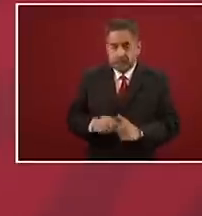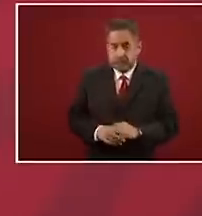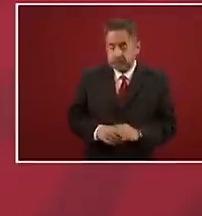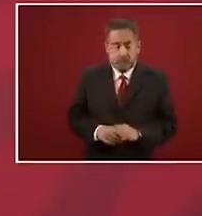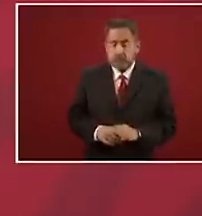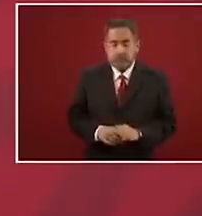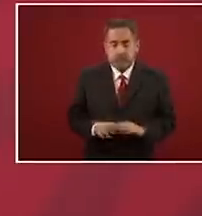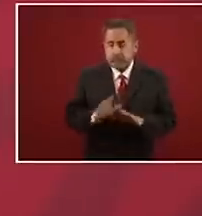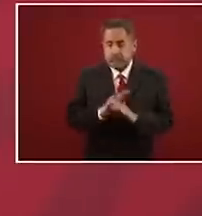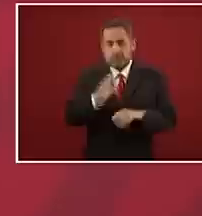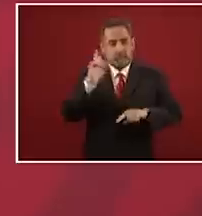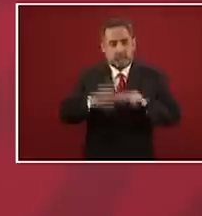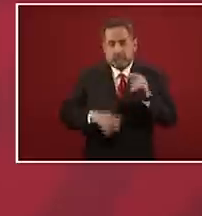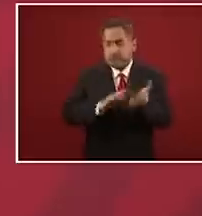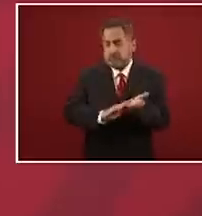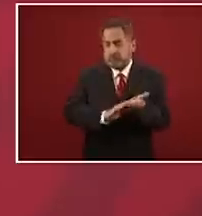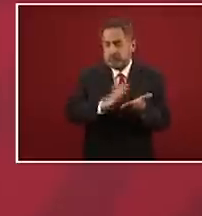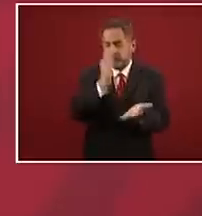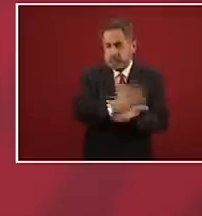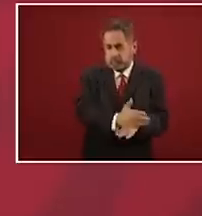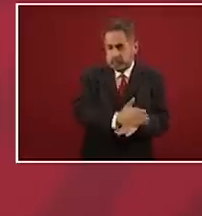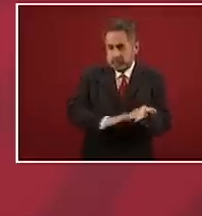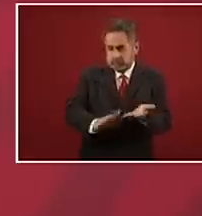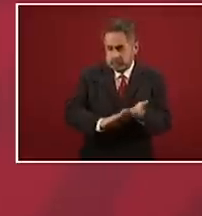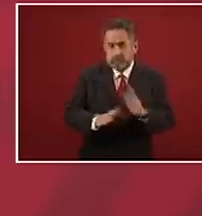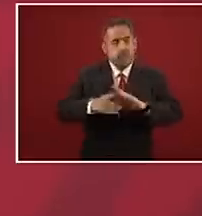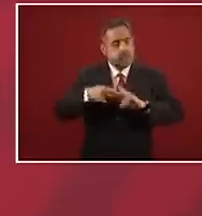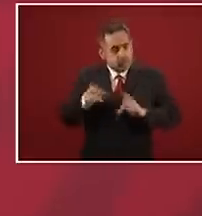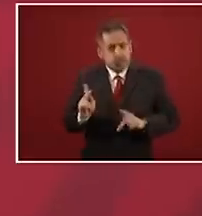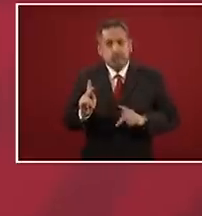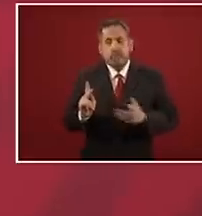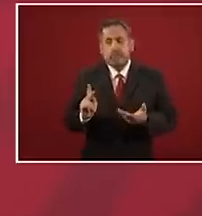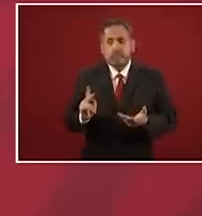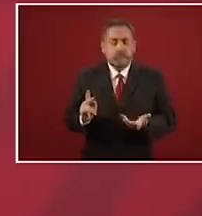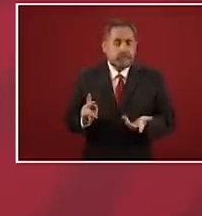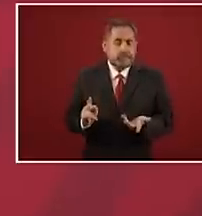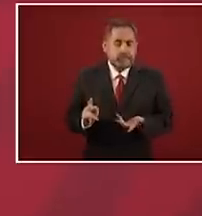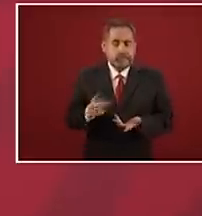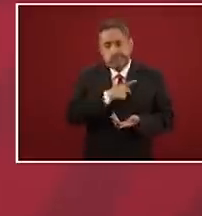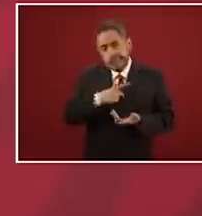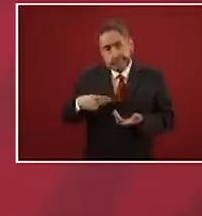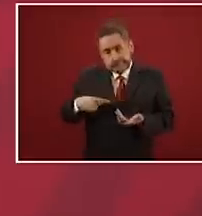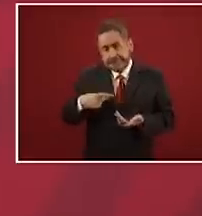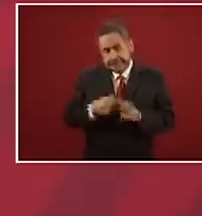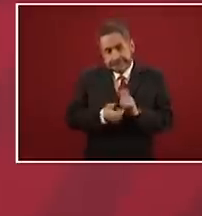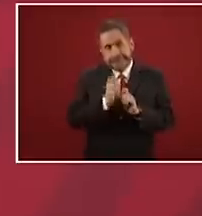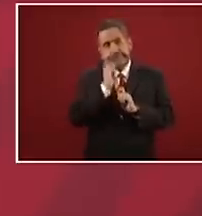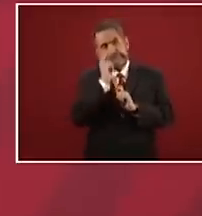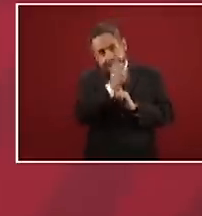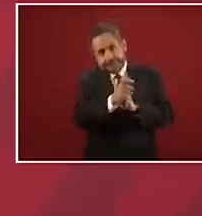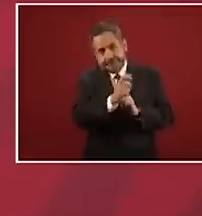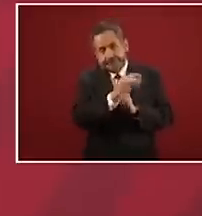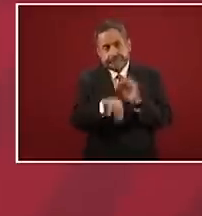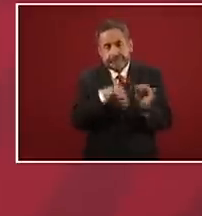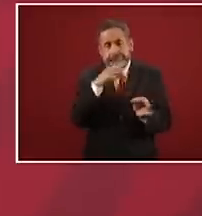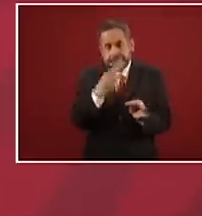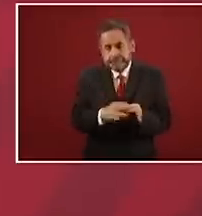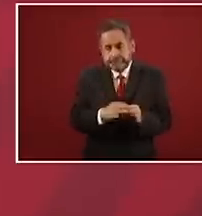Ya se canceló. Pero de todas maneras, pues tenemos que